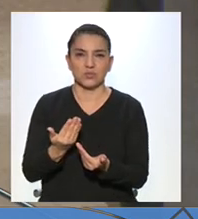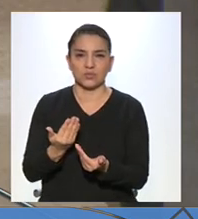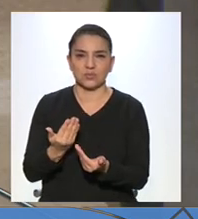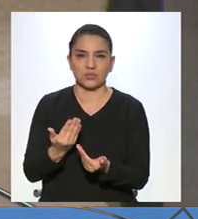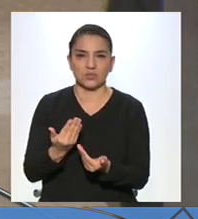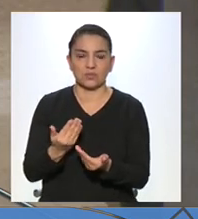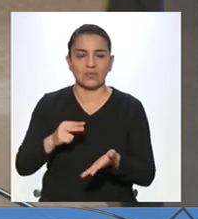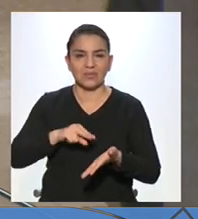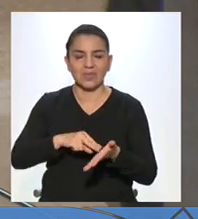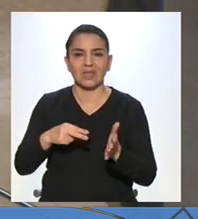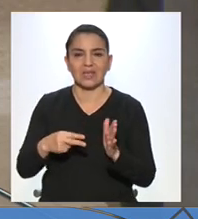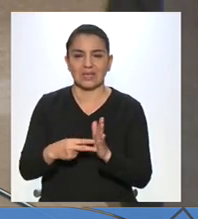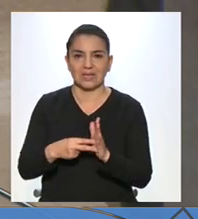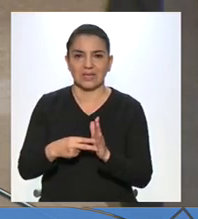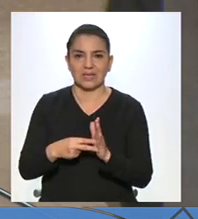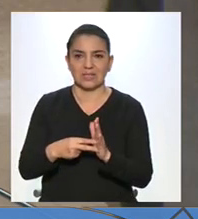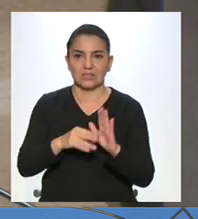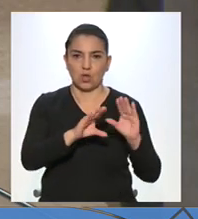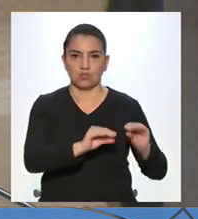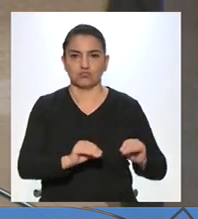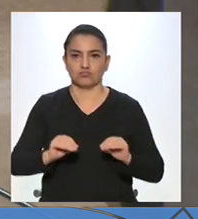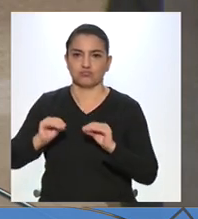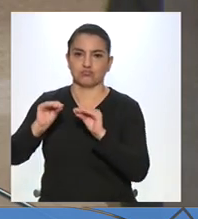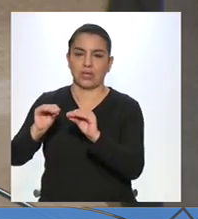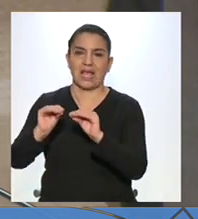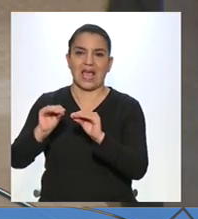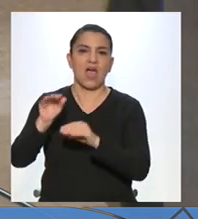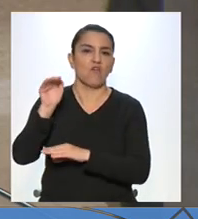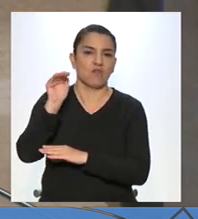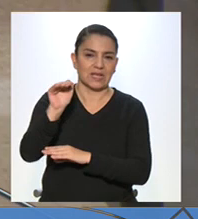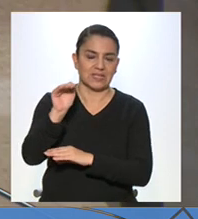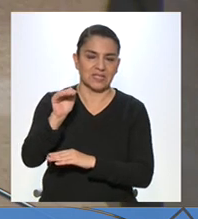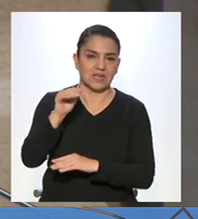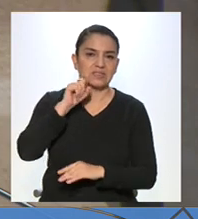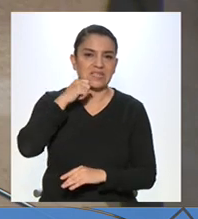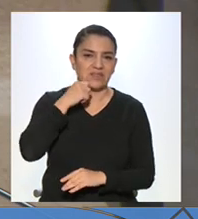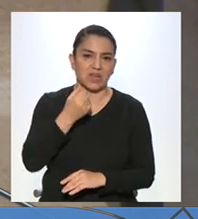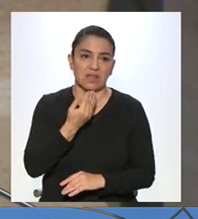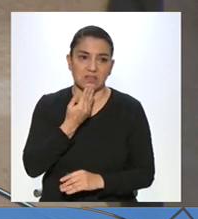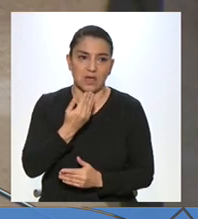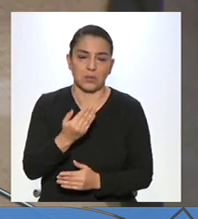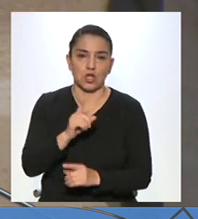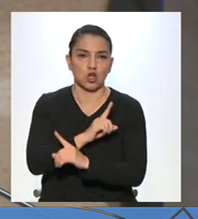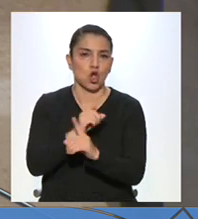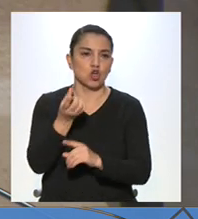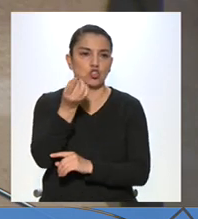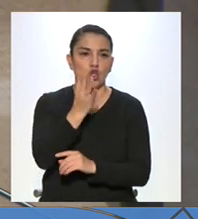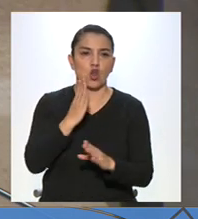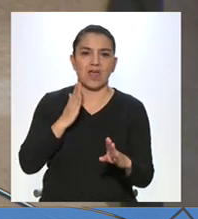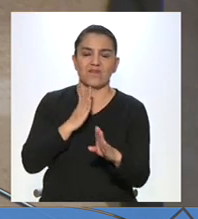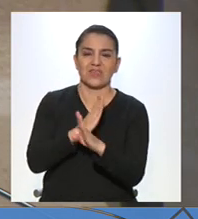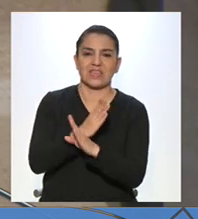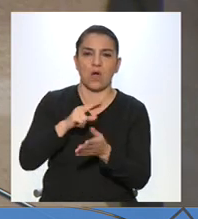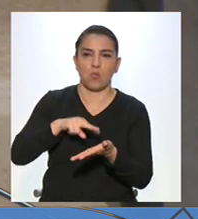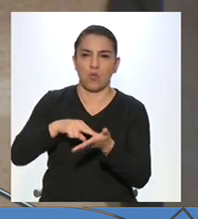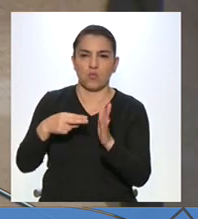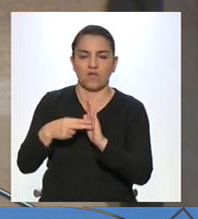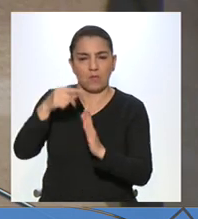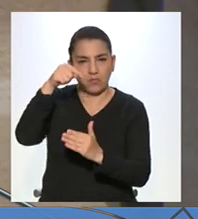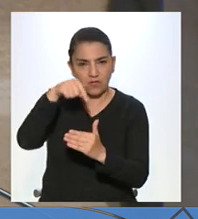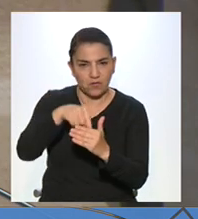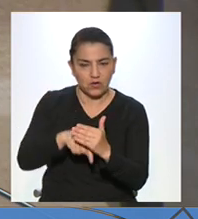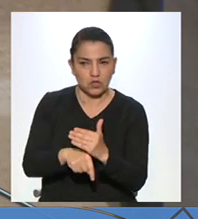que la crisis se trasladara al ámbito financiero, quiere decir que también no solamente evitamos una crisis más